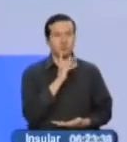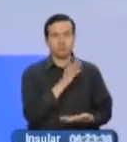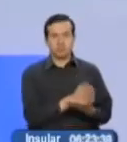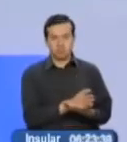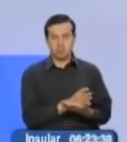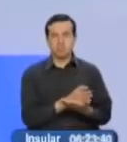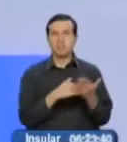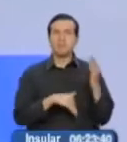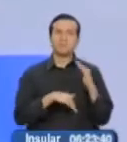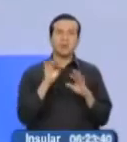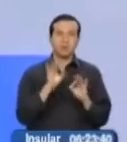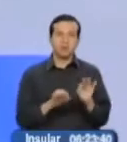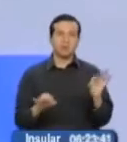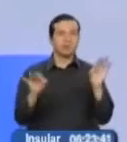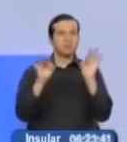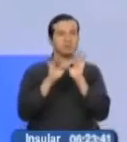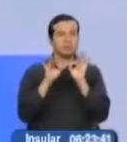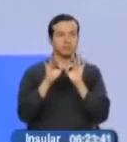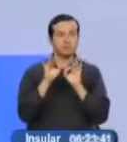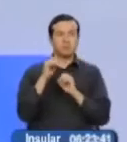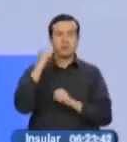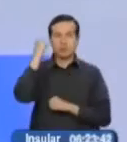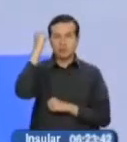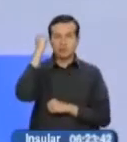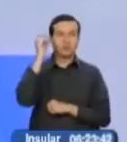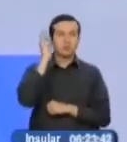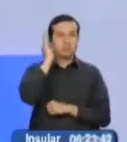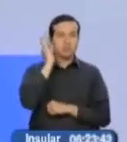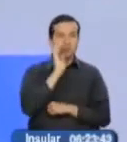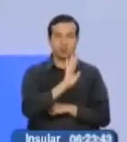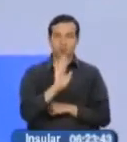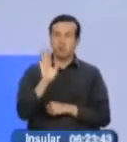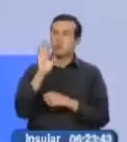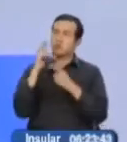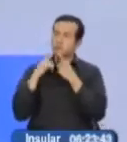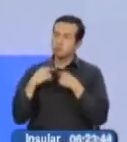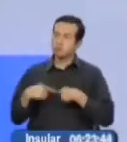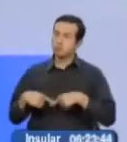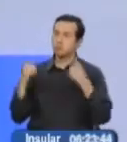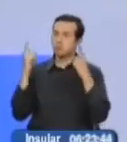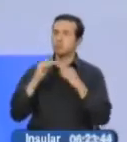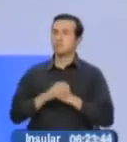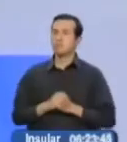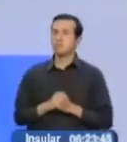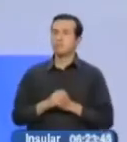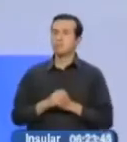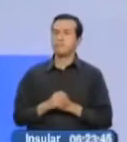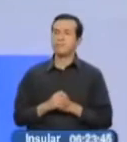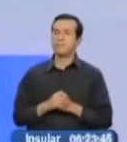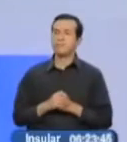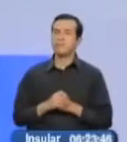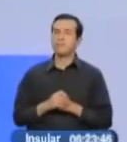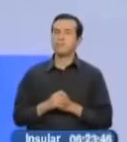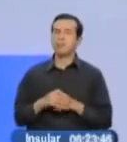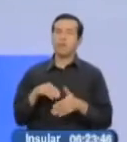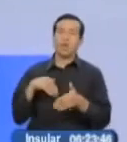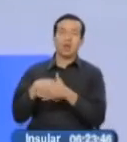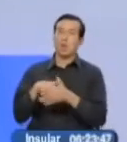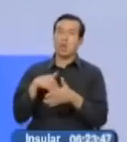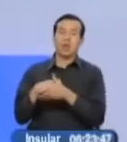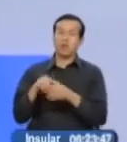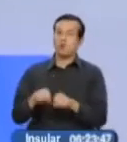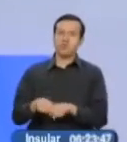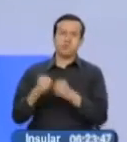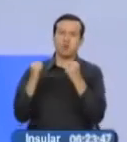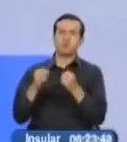Pero además de eso, desde el punto de vista de los derechos de las mujeres, esta es una declaración que es absolutamente rompe con los estereotipos